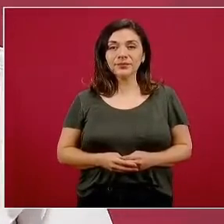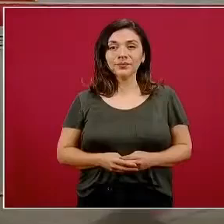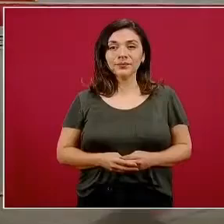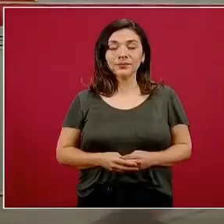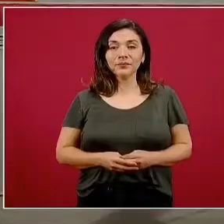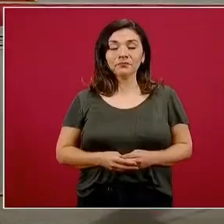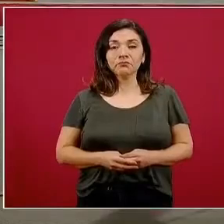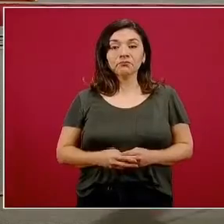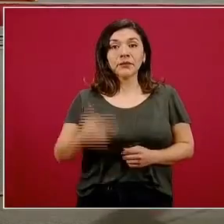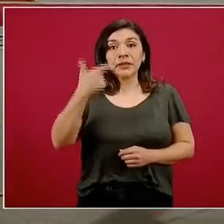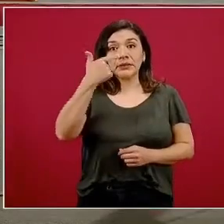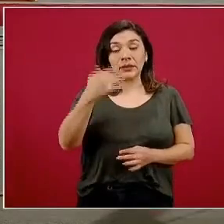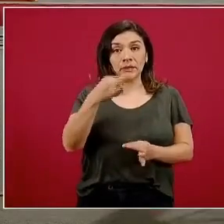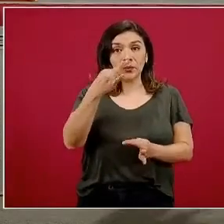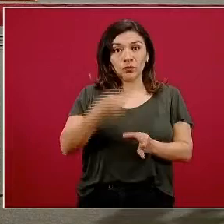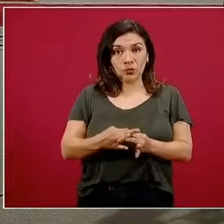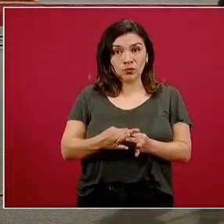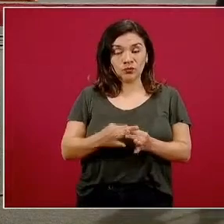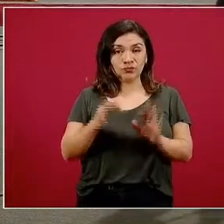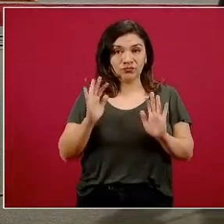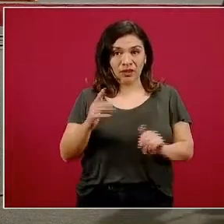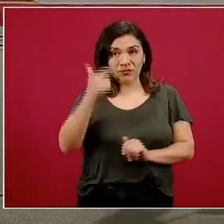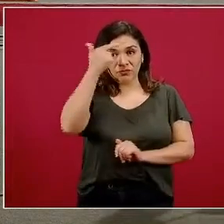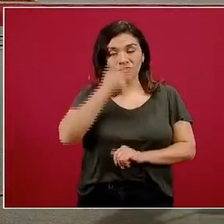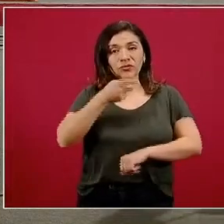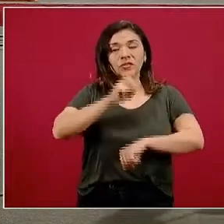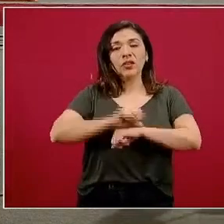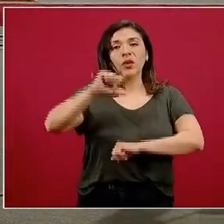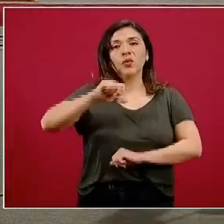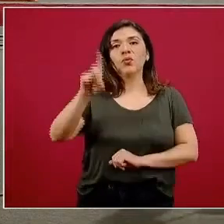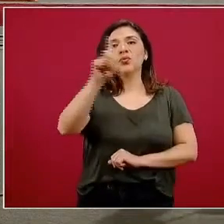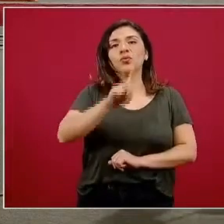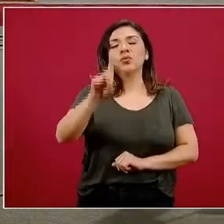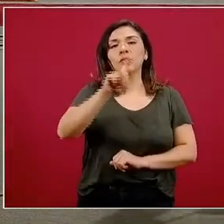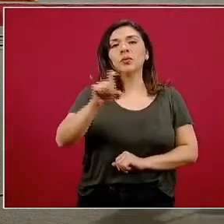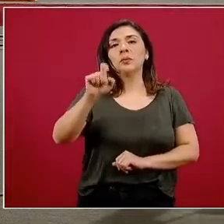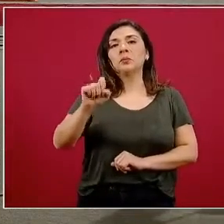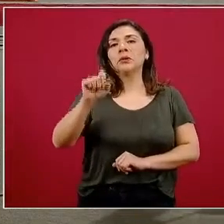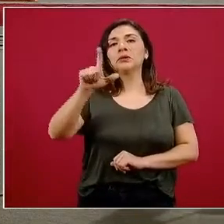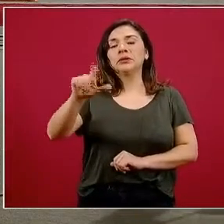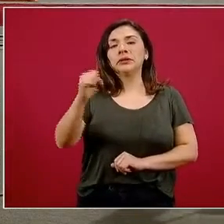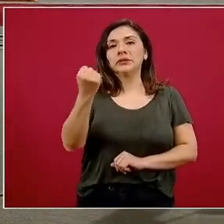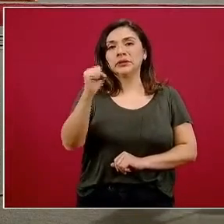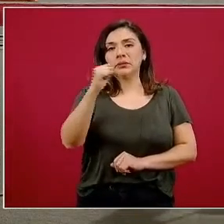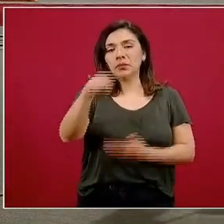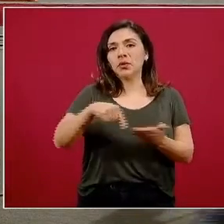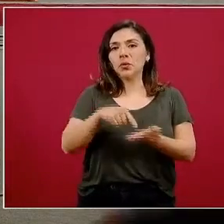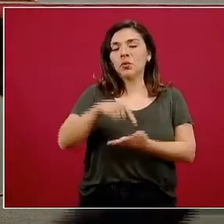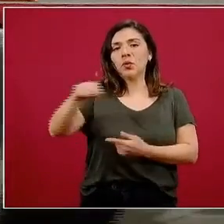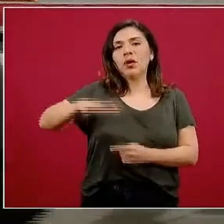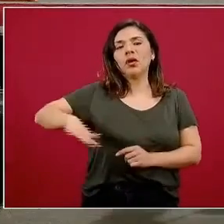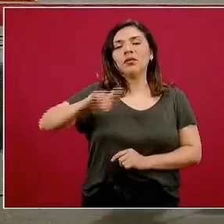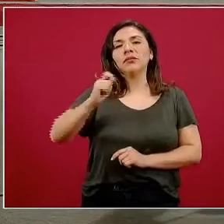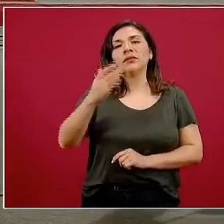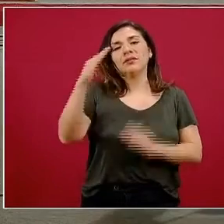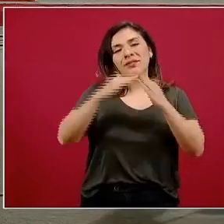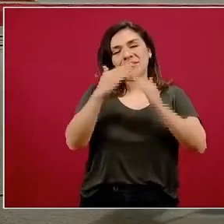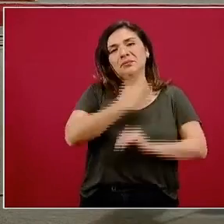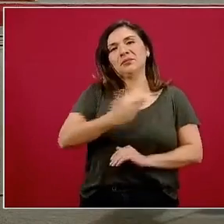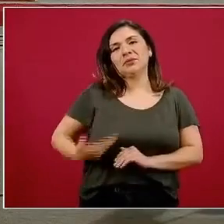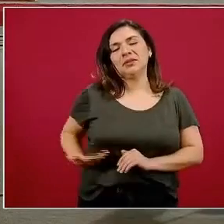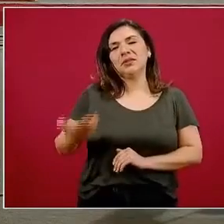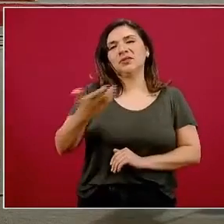Son las 19 horas en punto del domingo 27 de septiembre. Estamos en el Palacio Nacional de México, en la Ciudad de